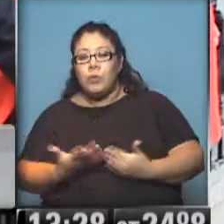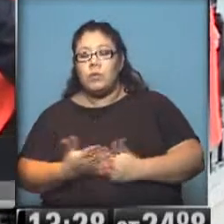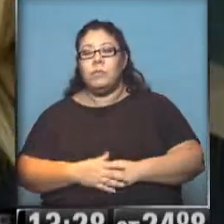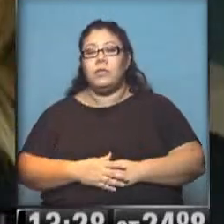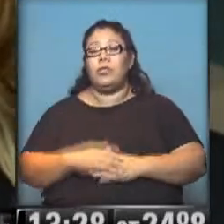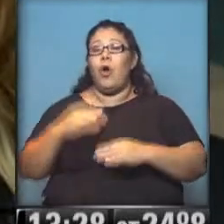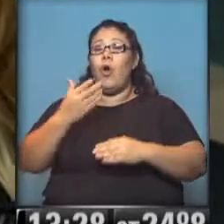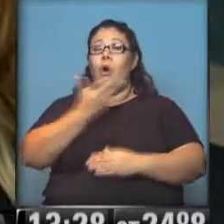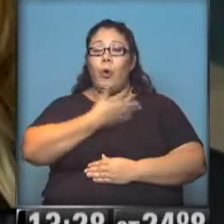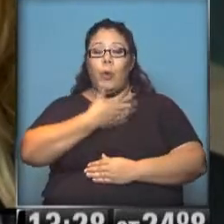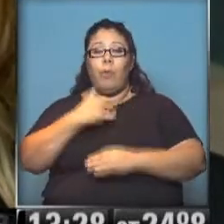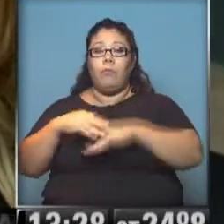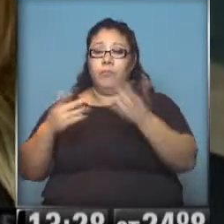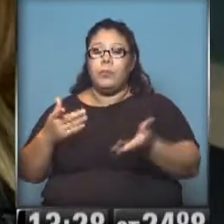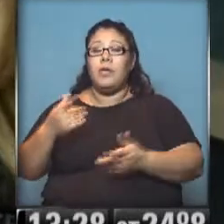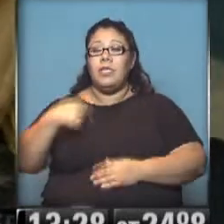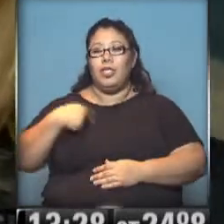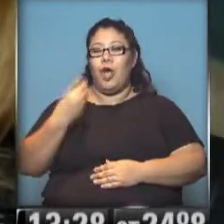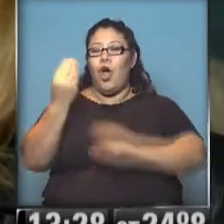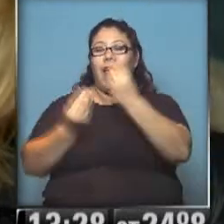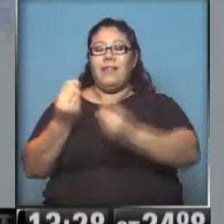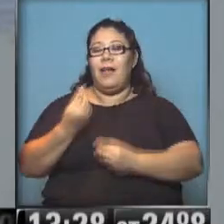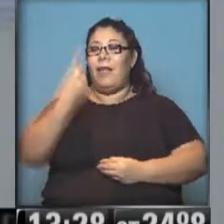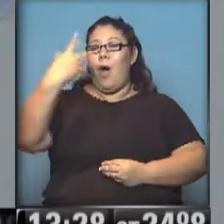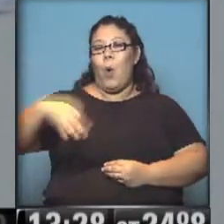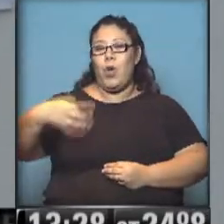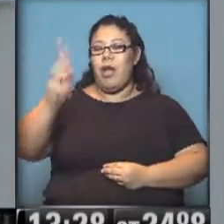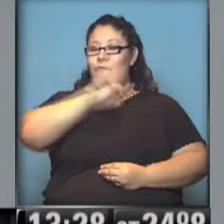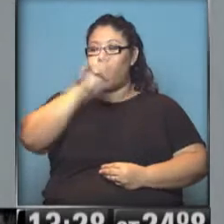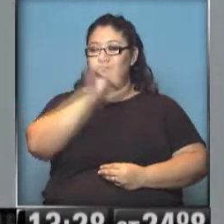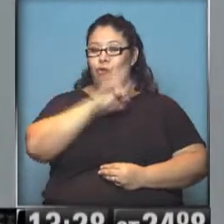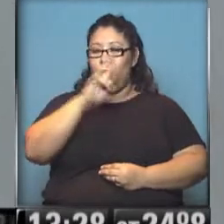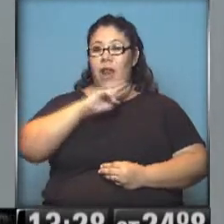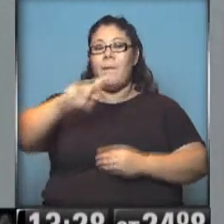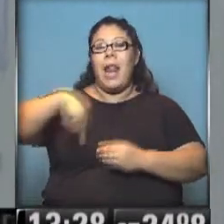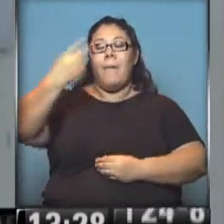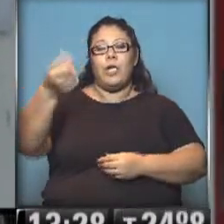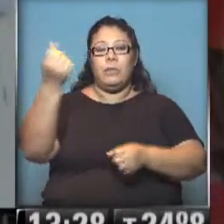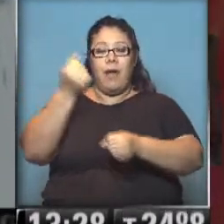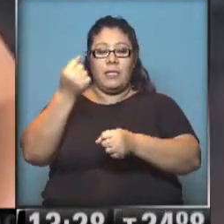izquierda, progresista y la única candidata mujer que queda para las elecciones generales de julio.